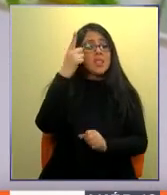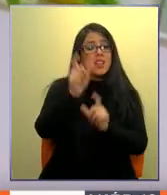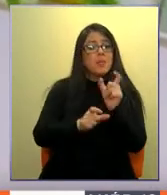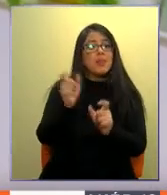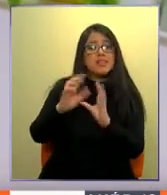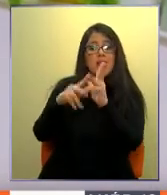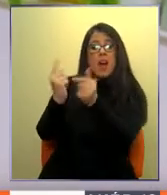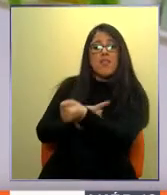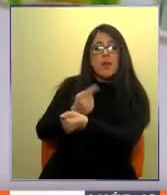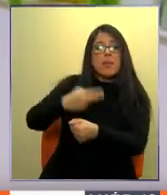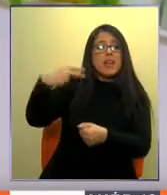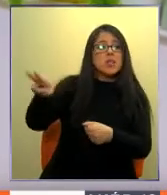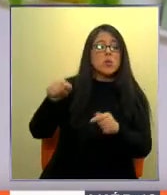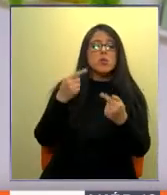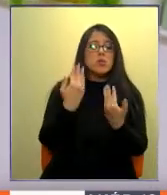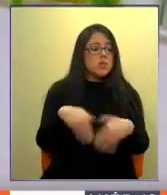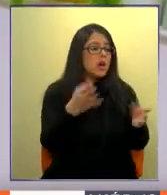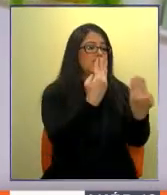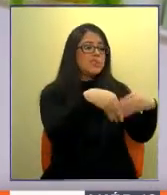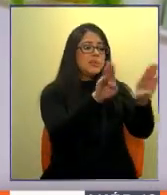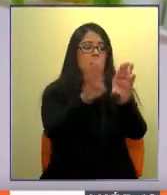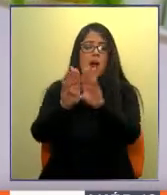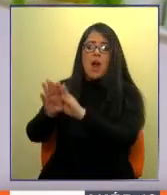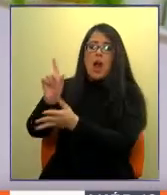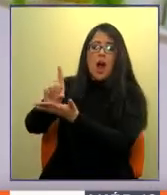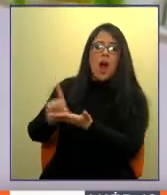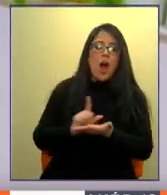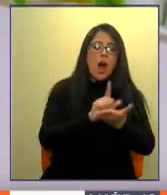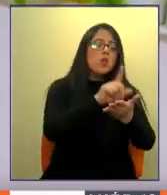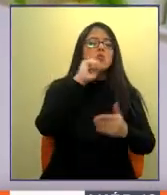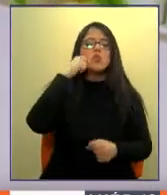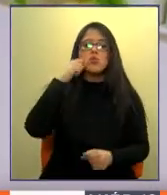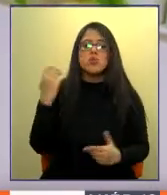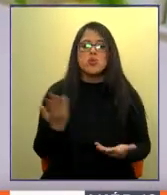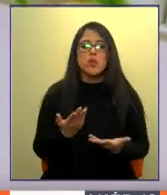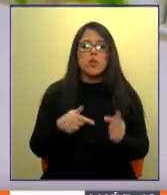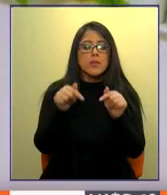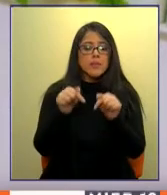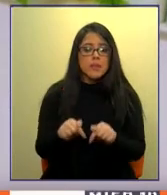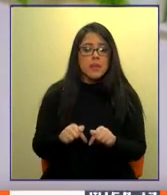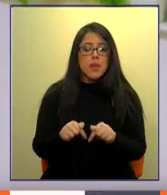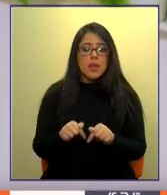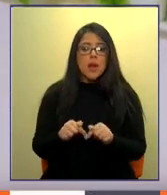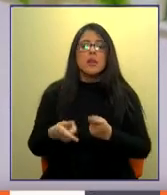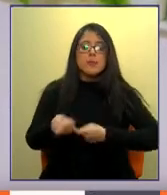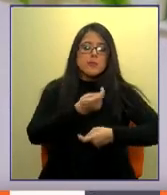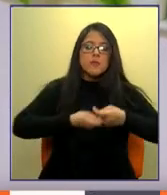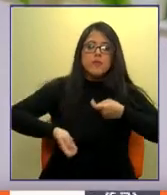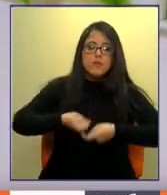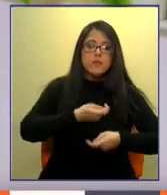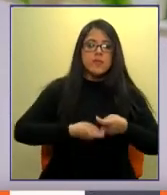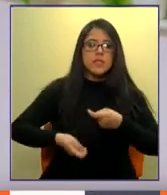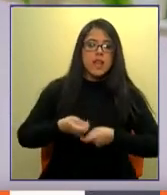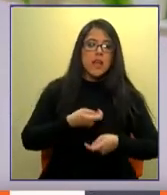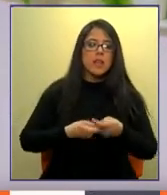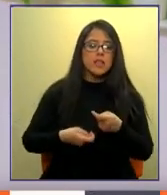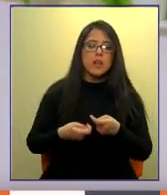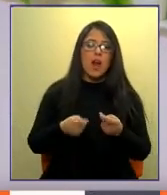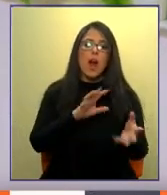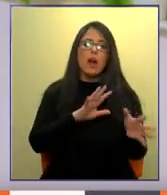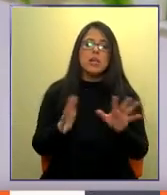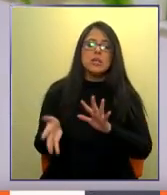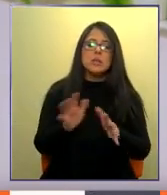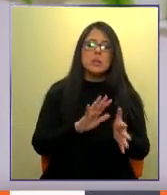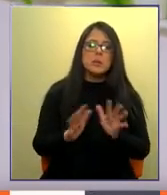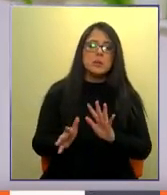tener cerrados nuestros locales y esto ha significado que hoy día nosotros estemos vendiendo alrededor de